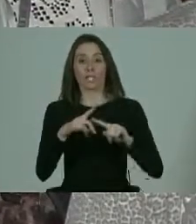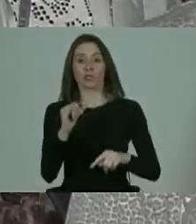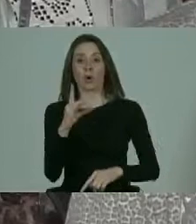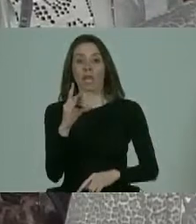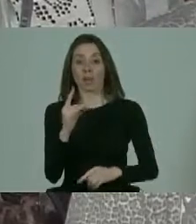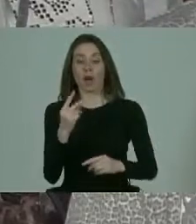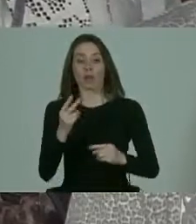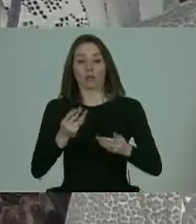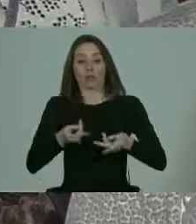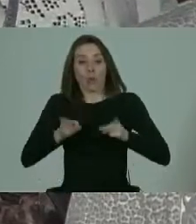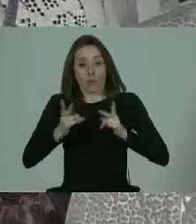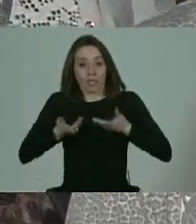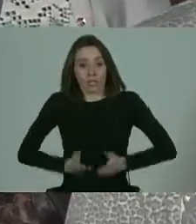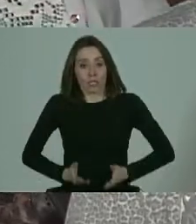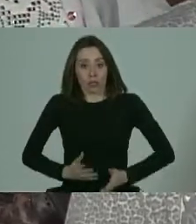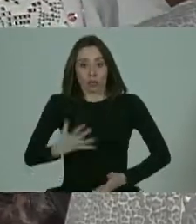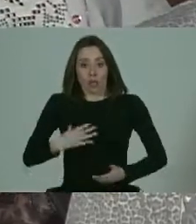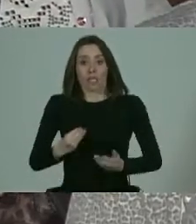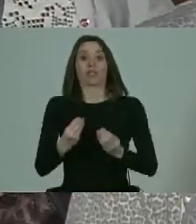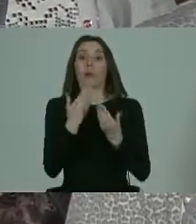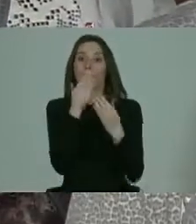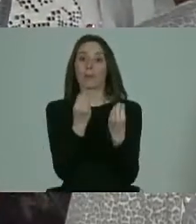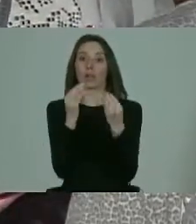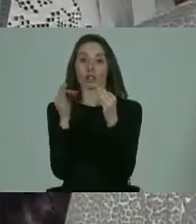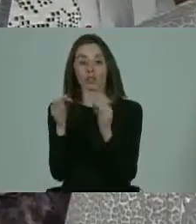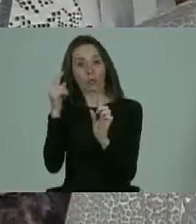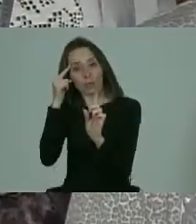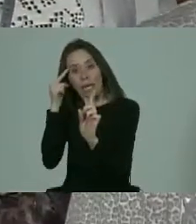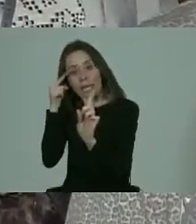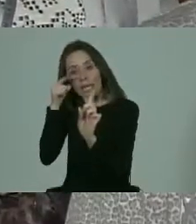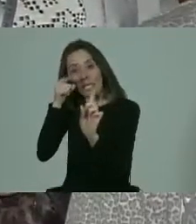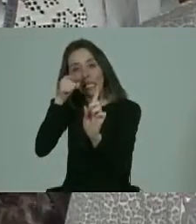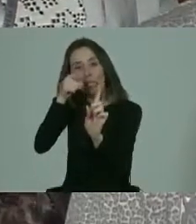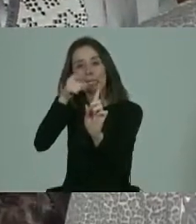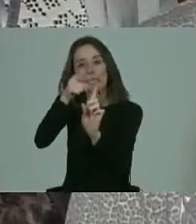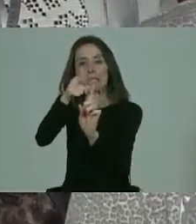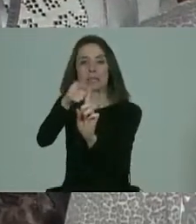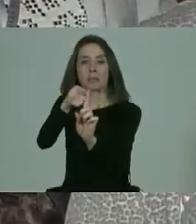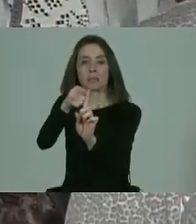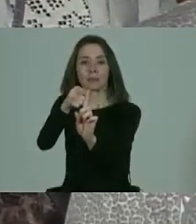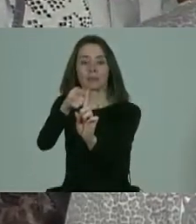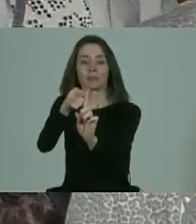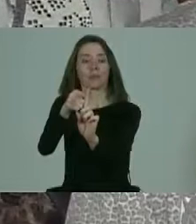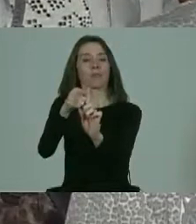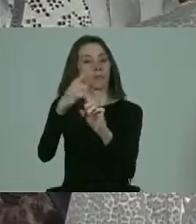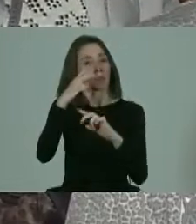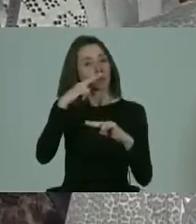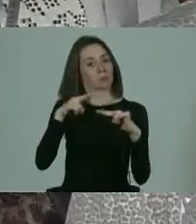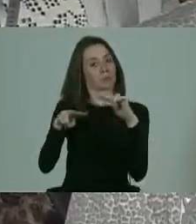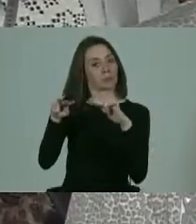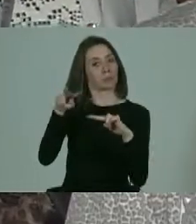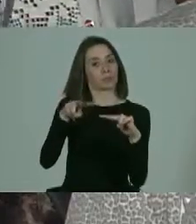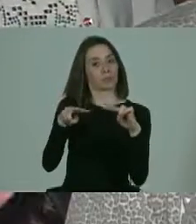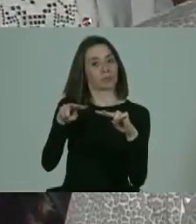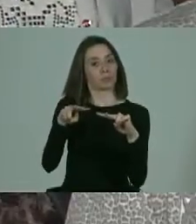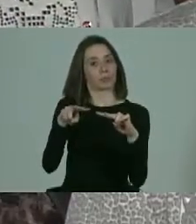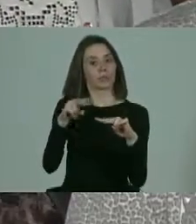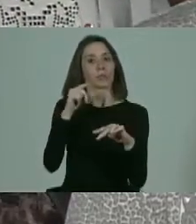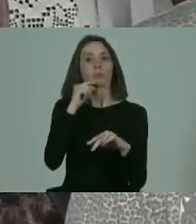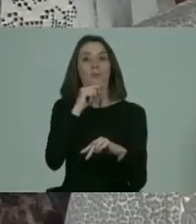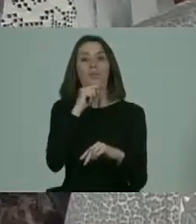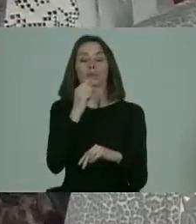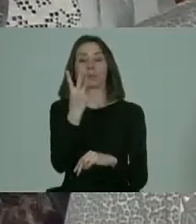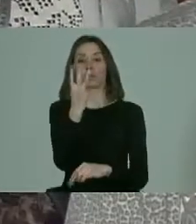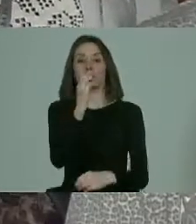de una manera más eficiente y segura yo creo que hacia allá va orientado y su nómina por ejemplo en los